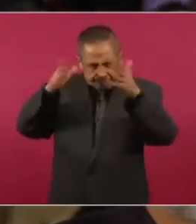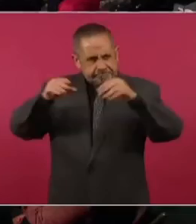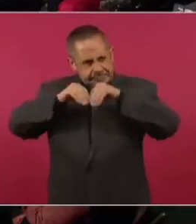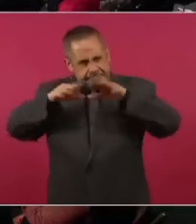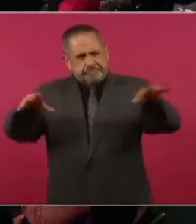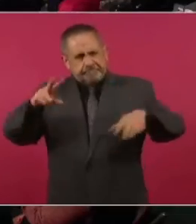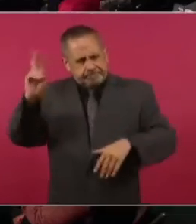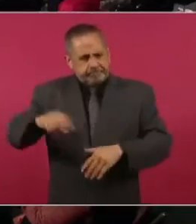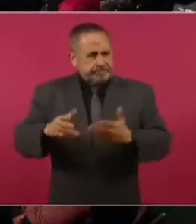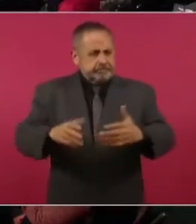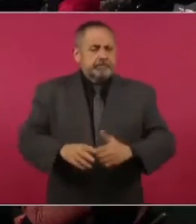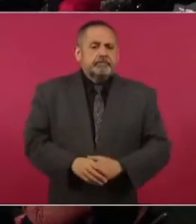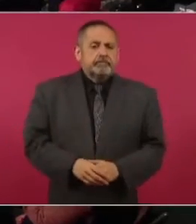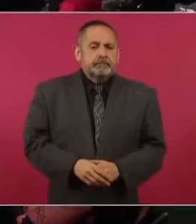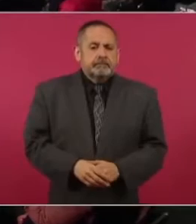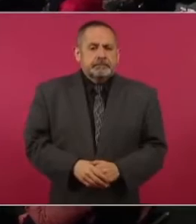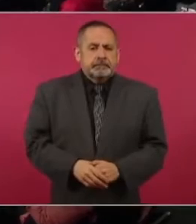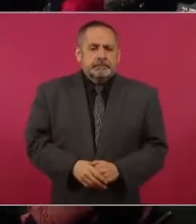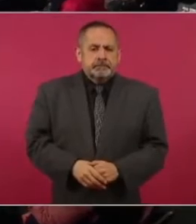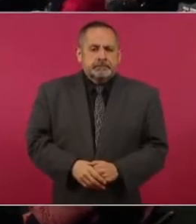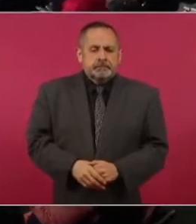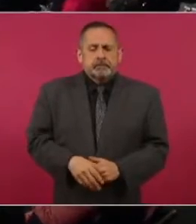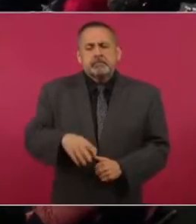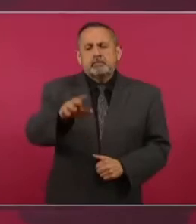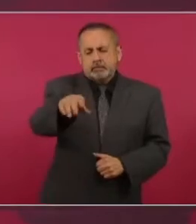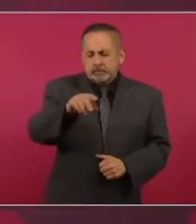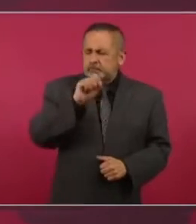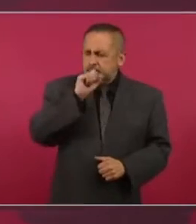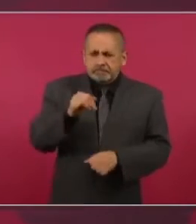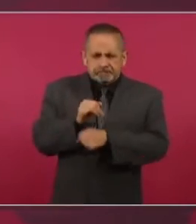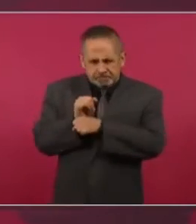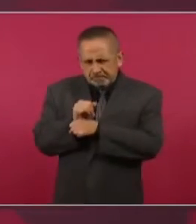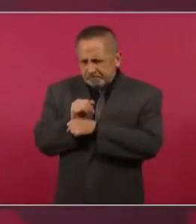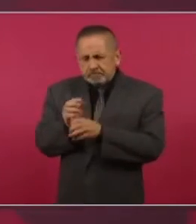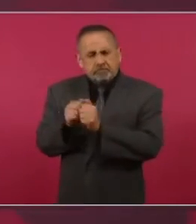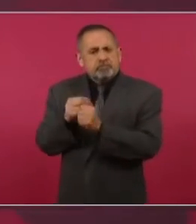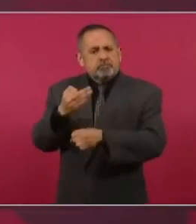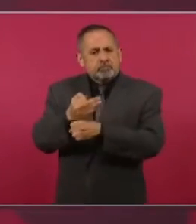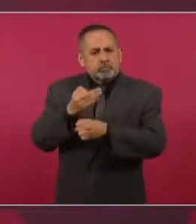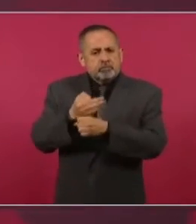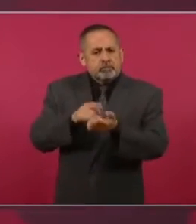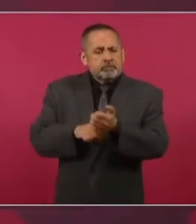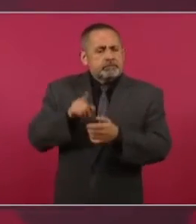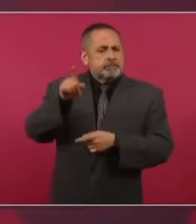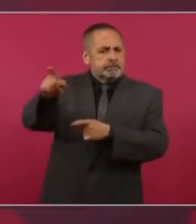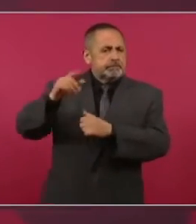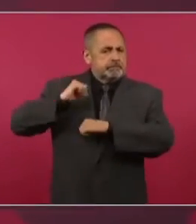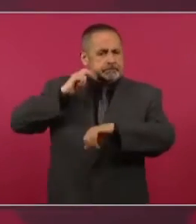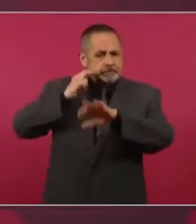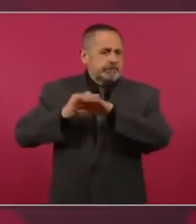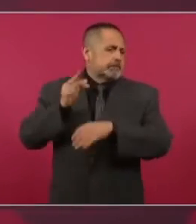verdad. Sí, se está investigando sobre eso, lo tiene la Fiscalía, lo de Nochistlán,